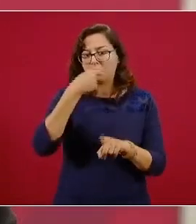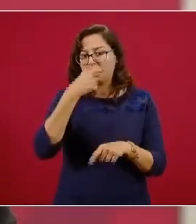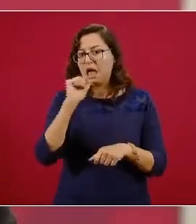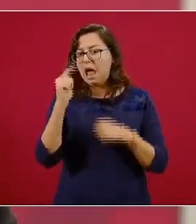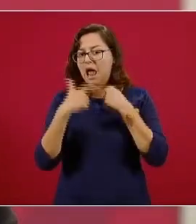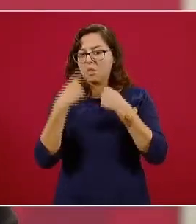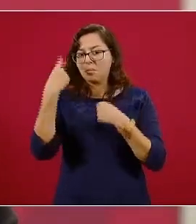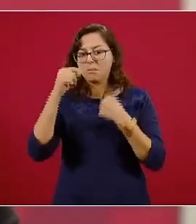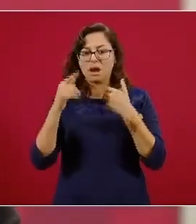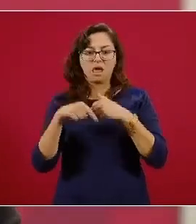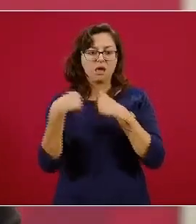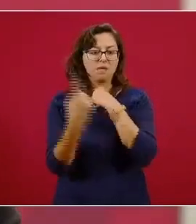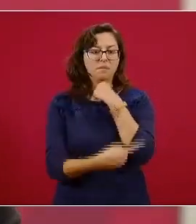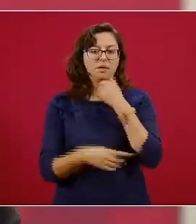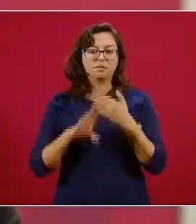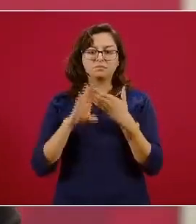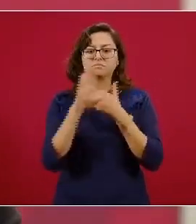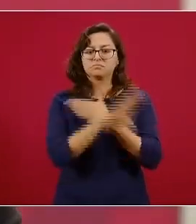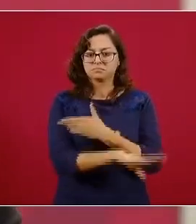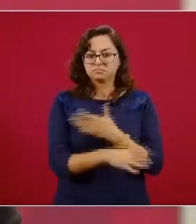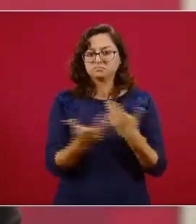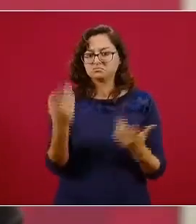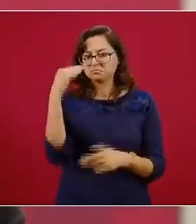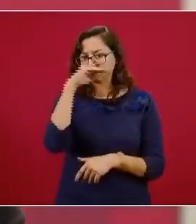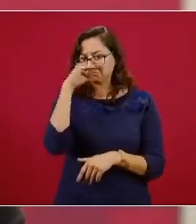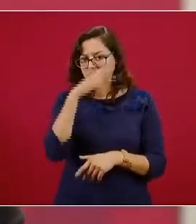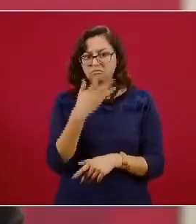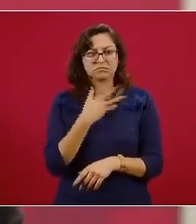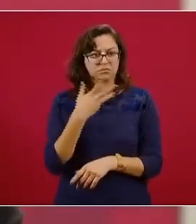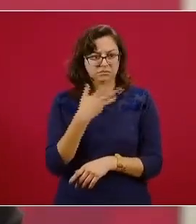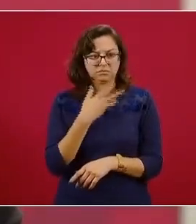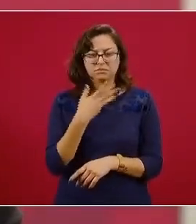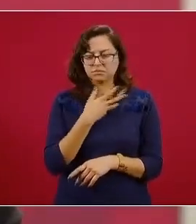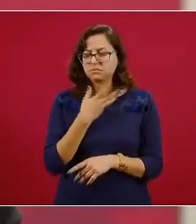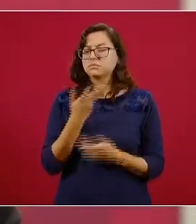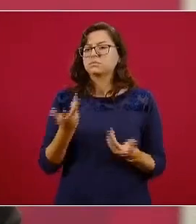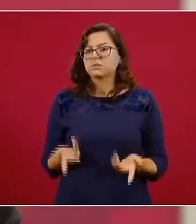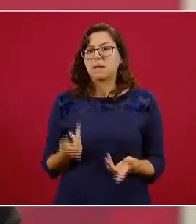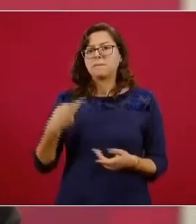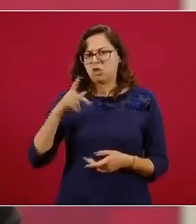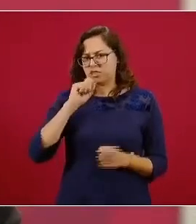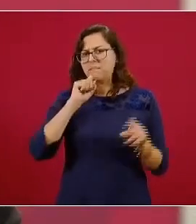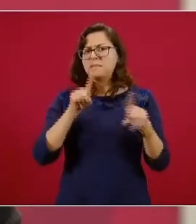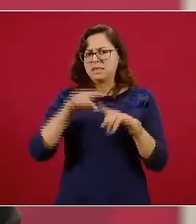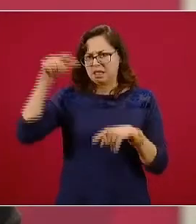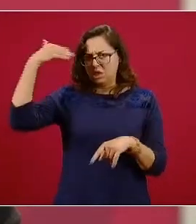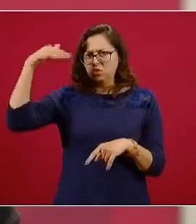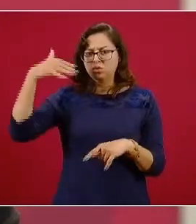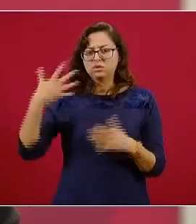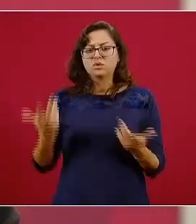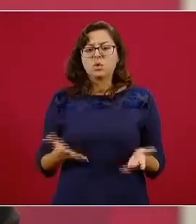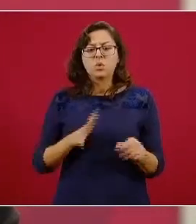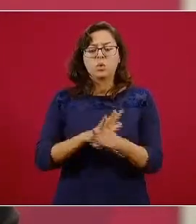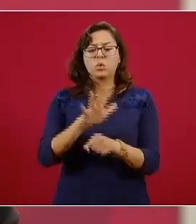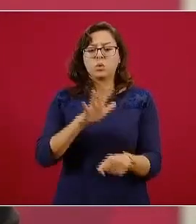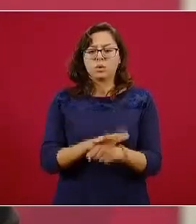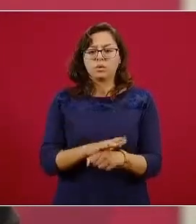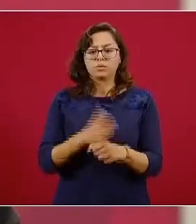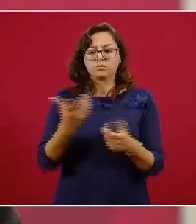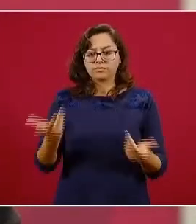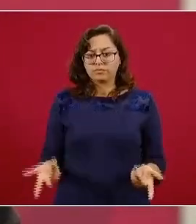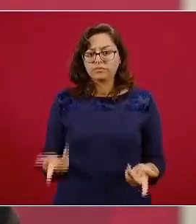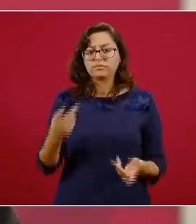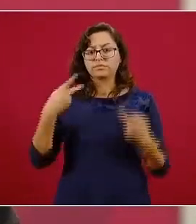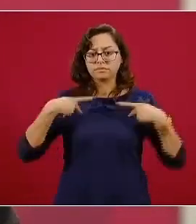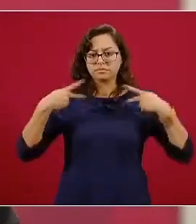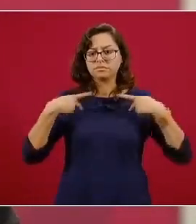anticonceptivos que están disponibles de forma gratuita. Una de ellas es el proceso de triple optimización para la